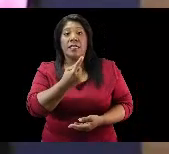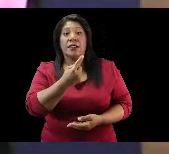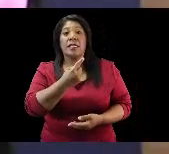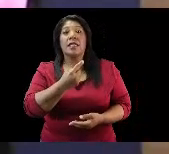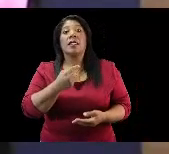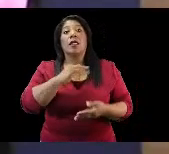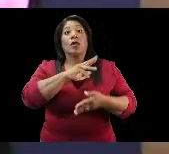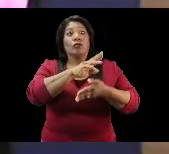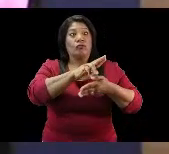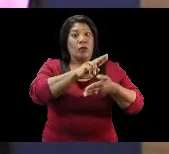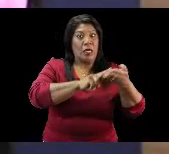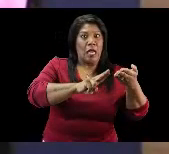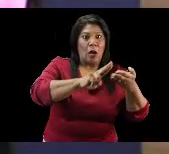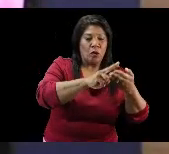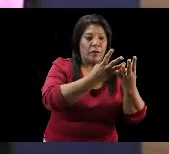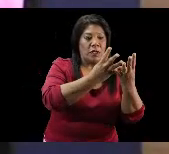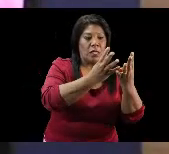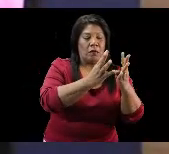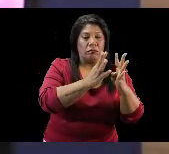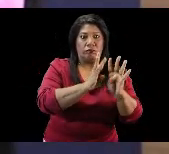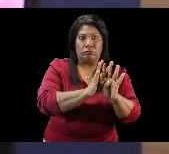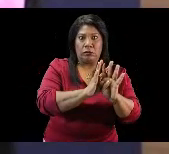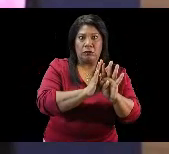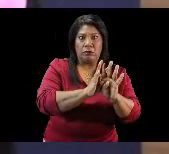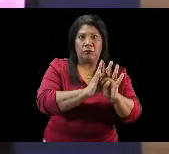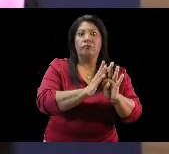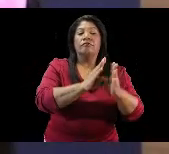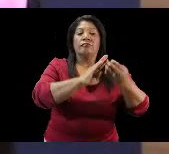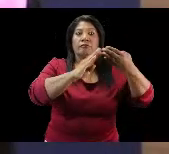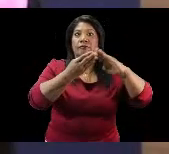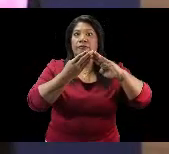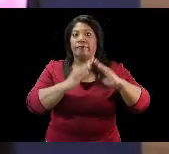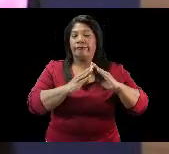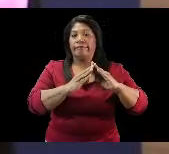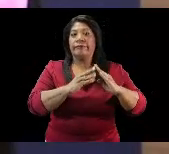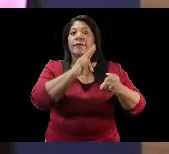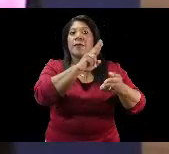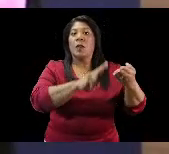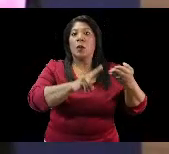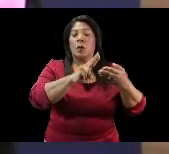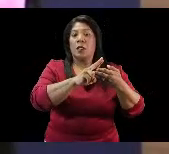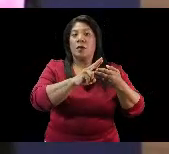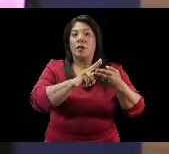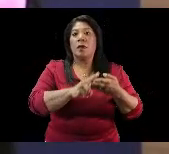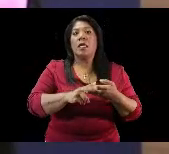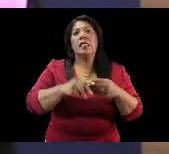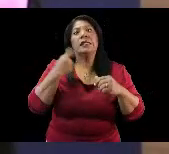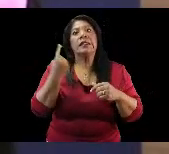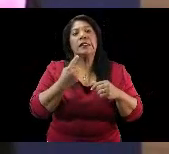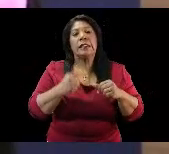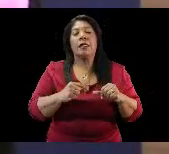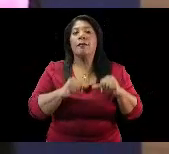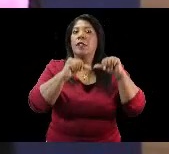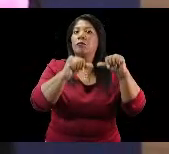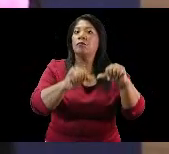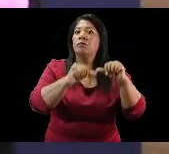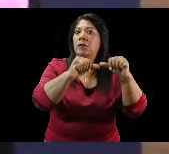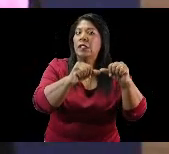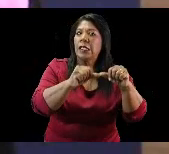darías o debemos de tener nosotros como comunidad universitaria y educación